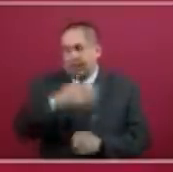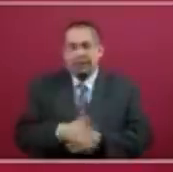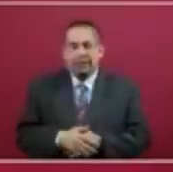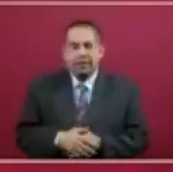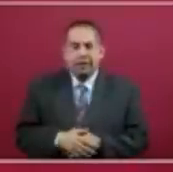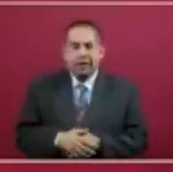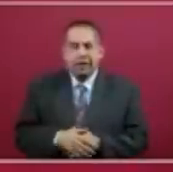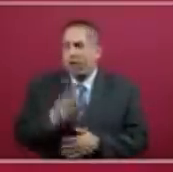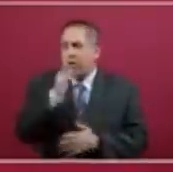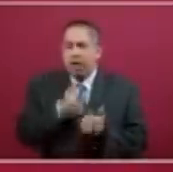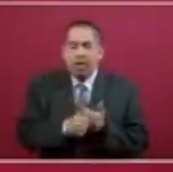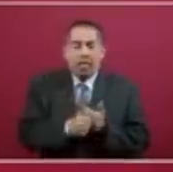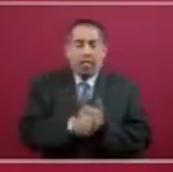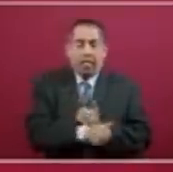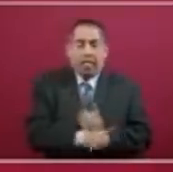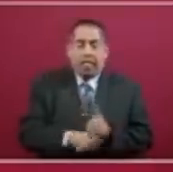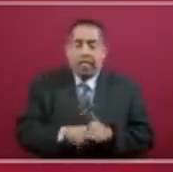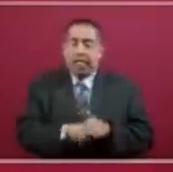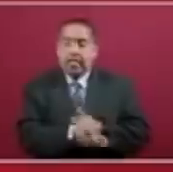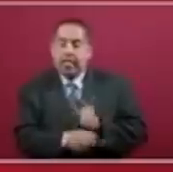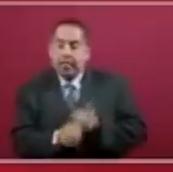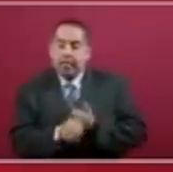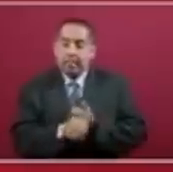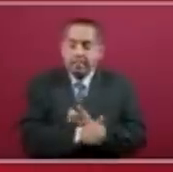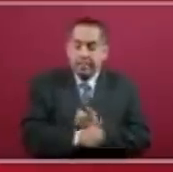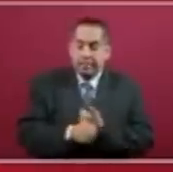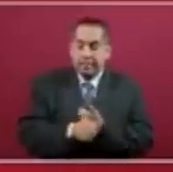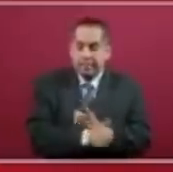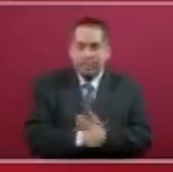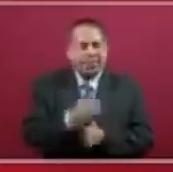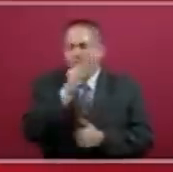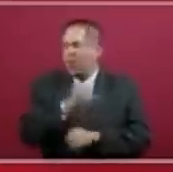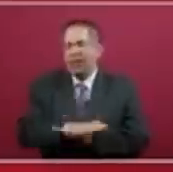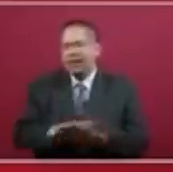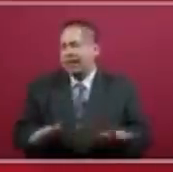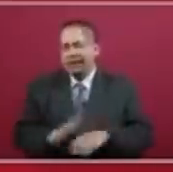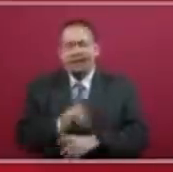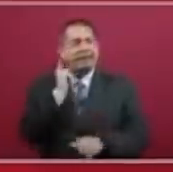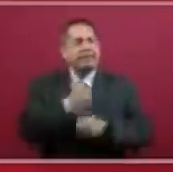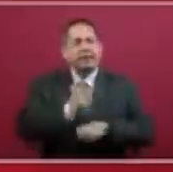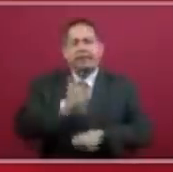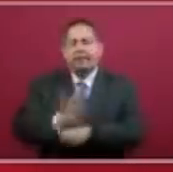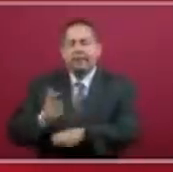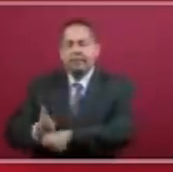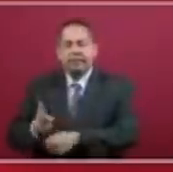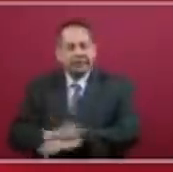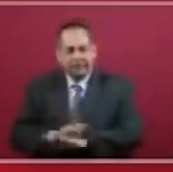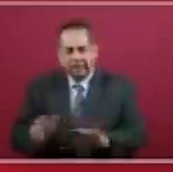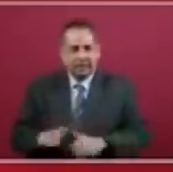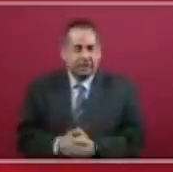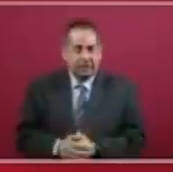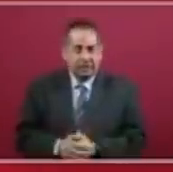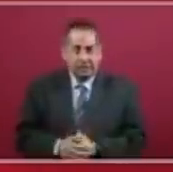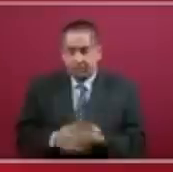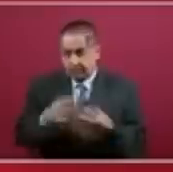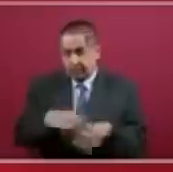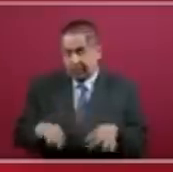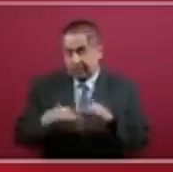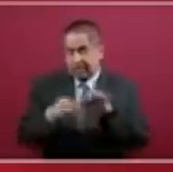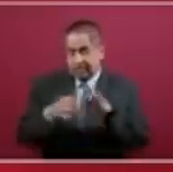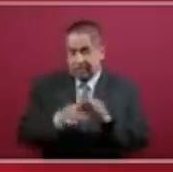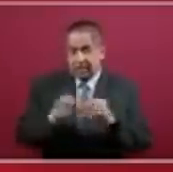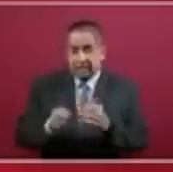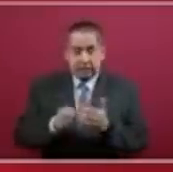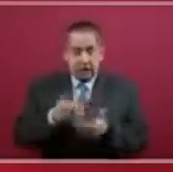no se puede ocultar nada. Eso es lo importante de